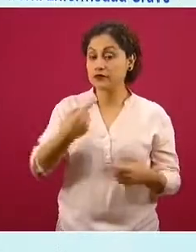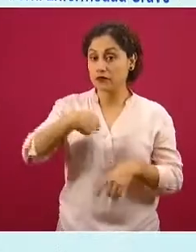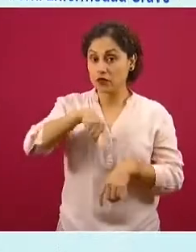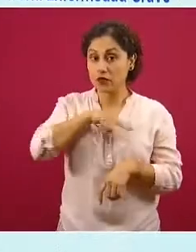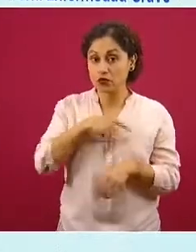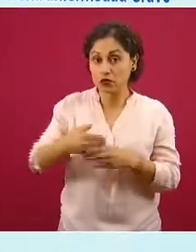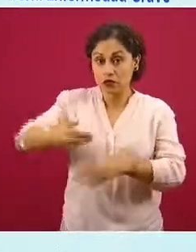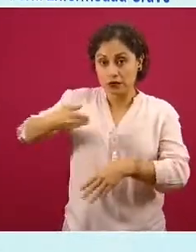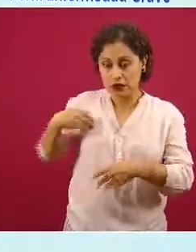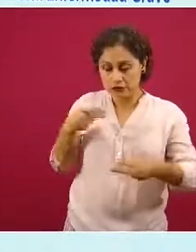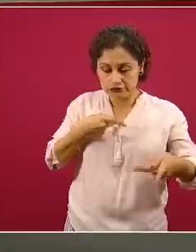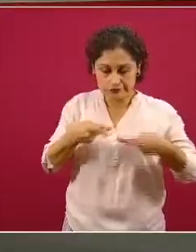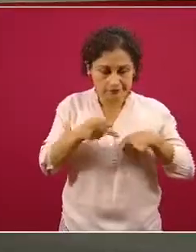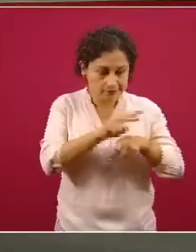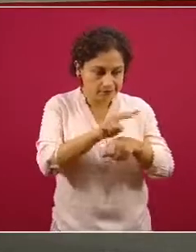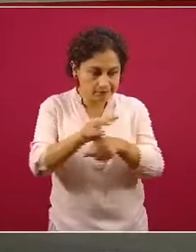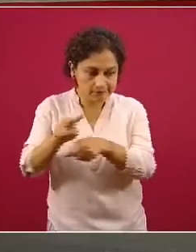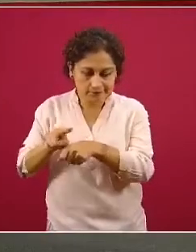de esa manera.